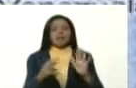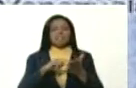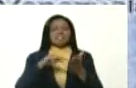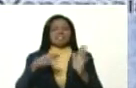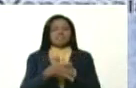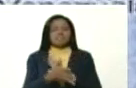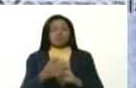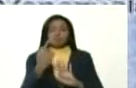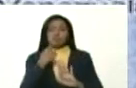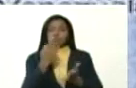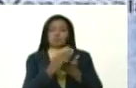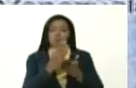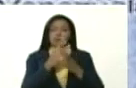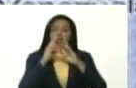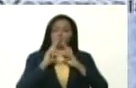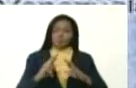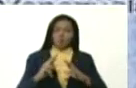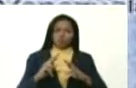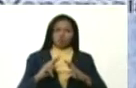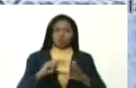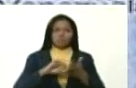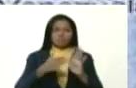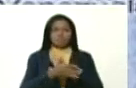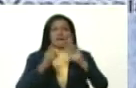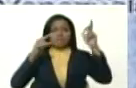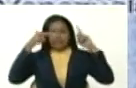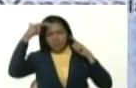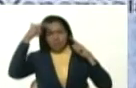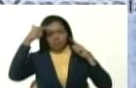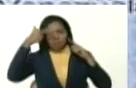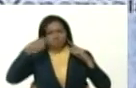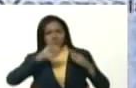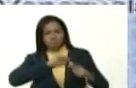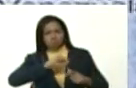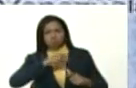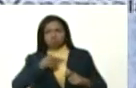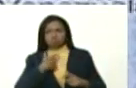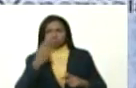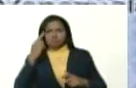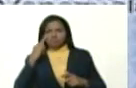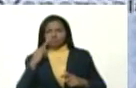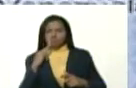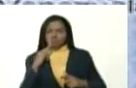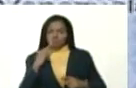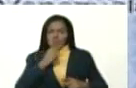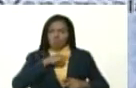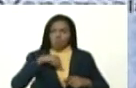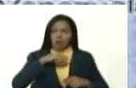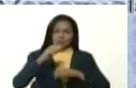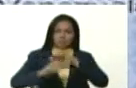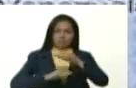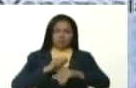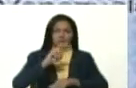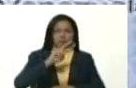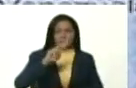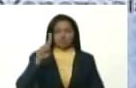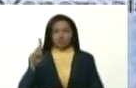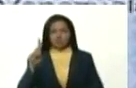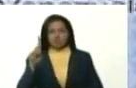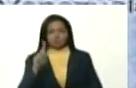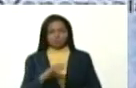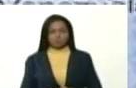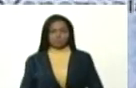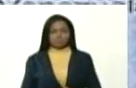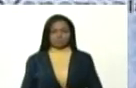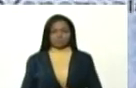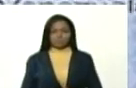Y yo siempre contesto, el chavismo es el bolivarianismo del siglo XXI,